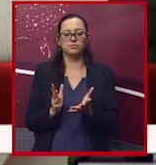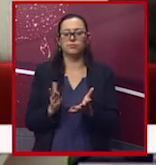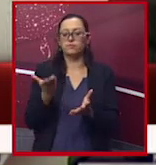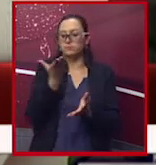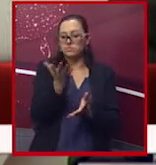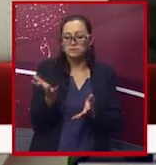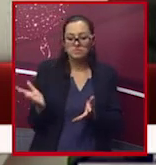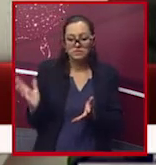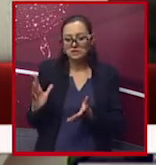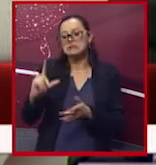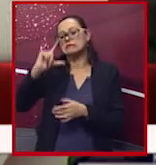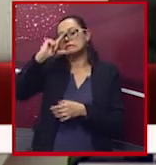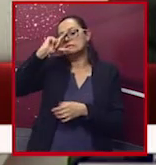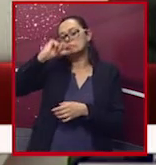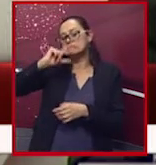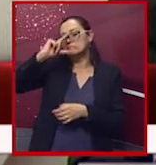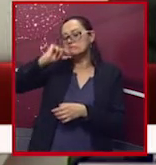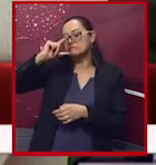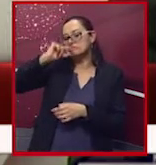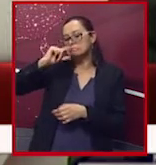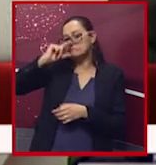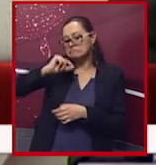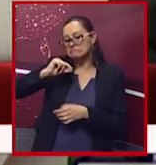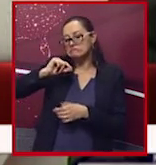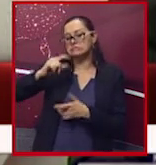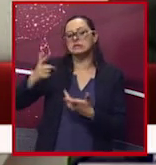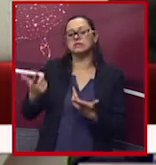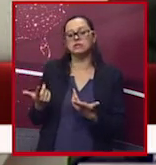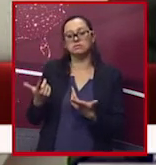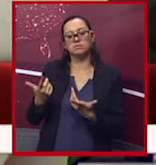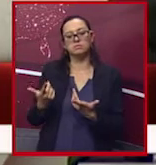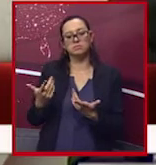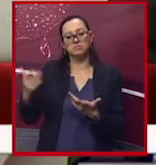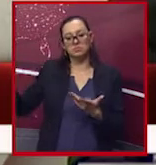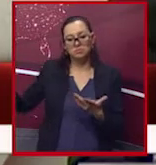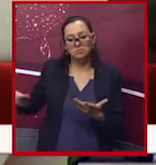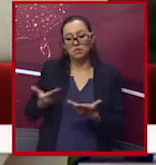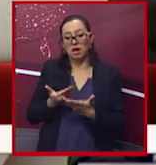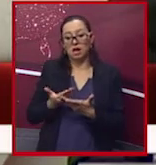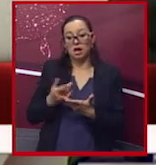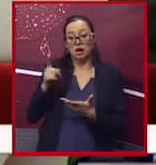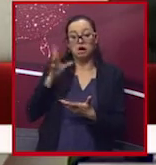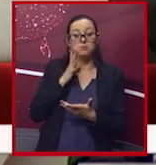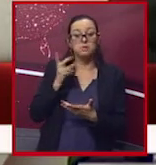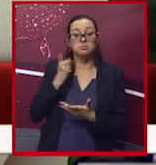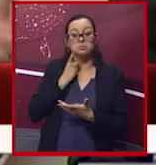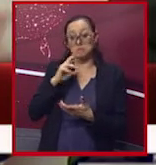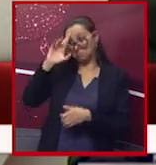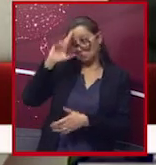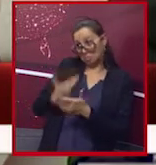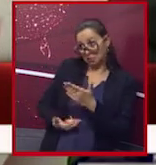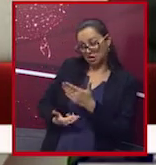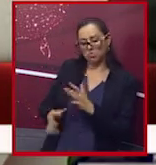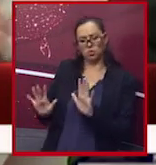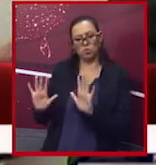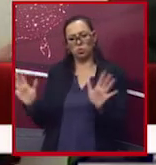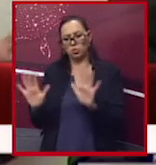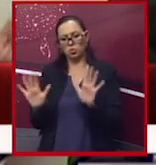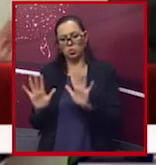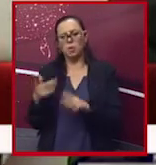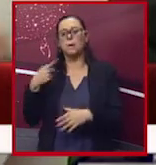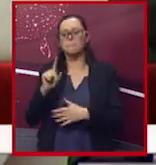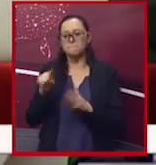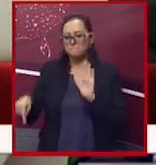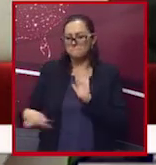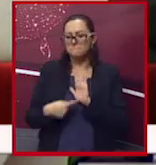las deficiencias que aquí se han comentado sin faltar al respeto a la otra Cámara, pero por razones que ya se han